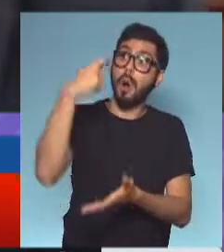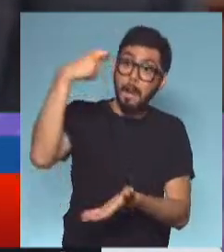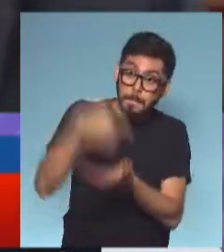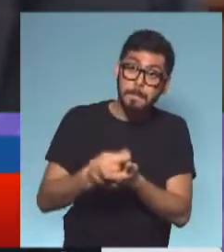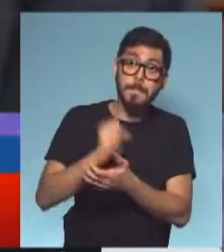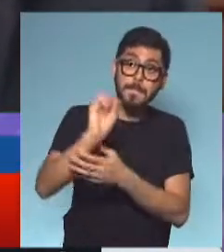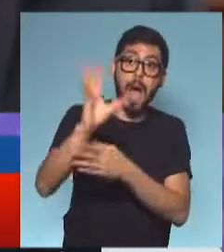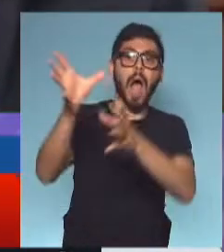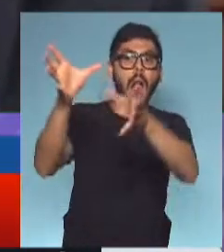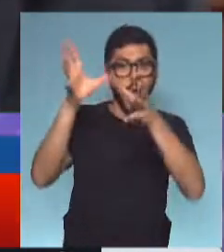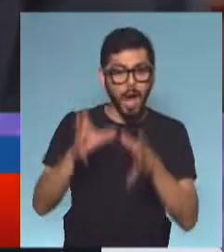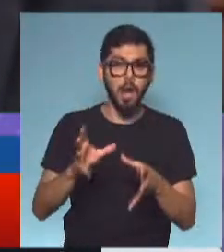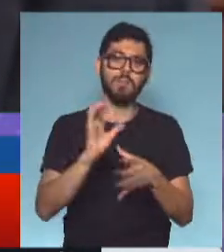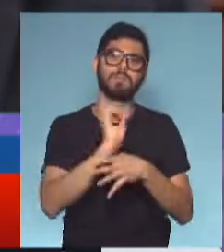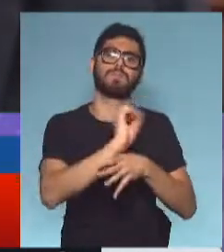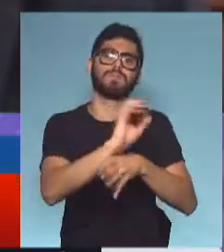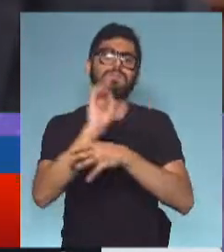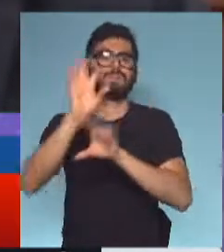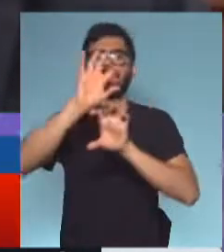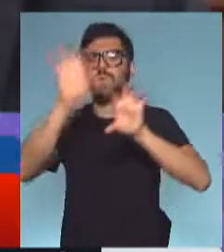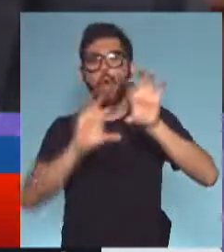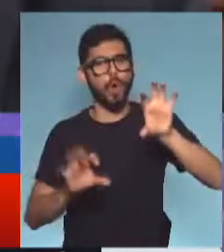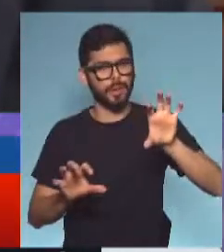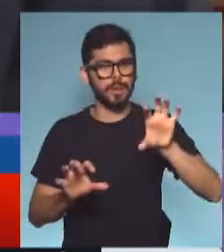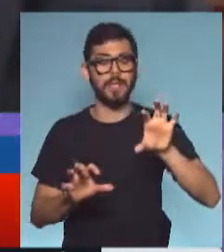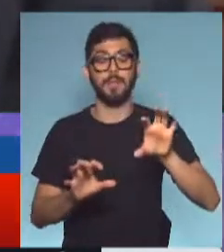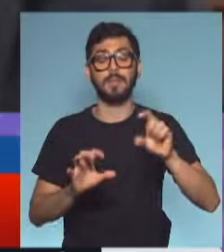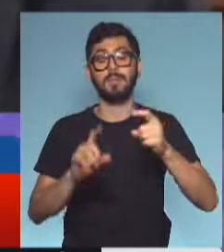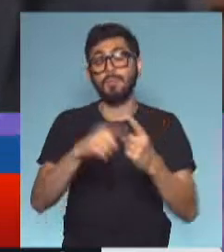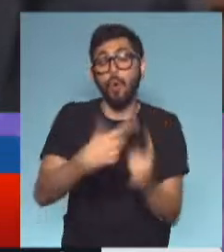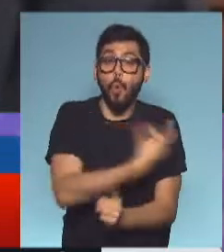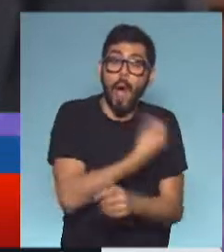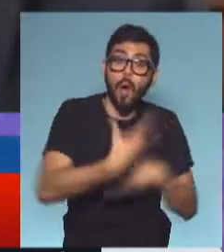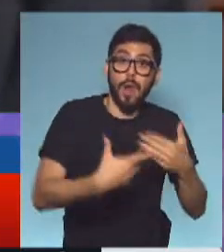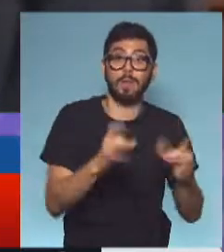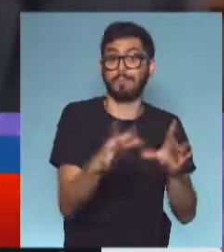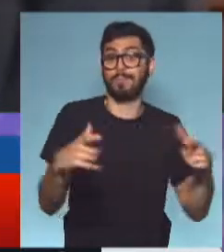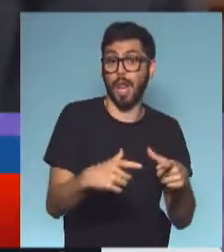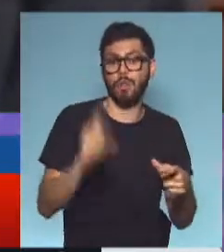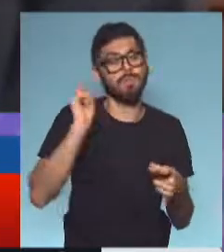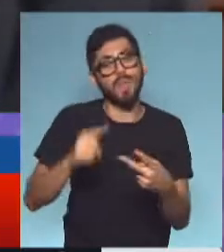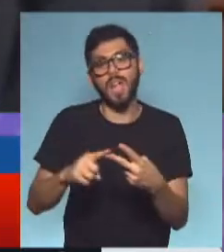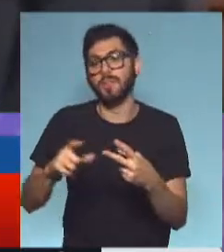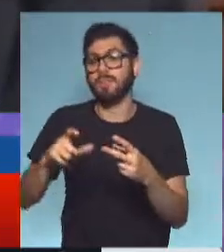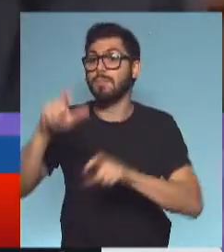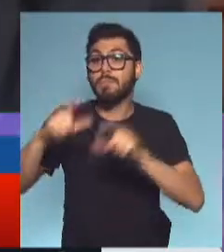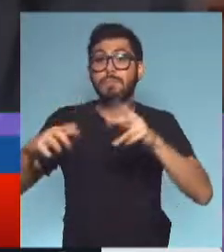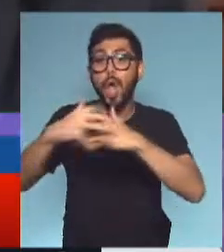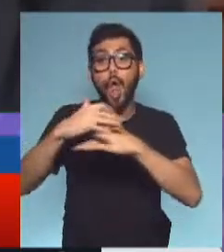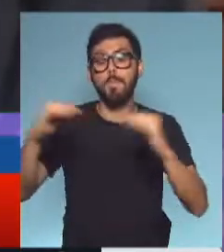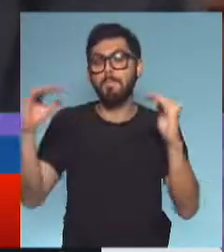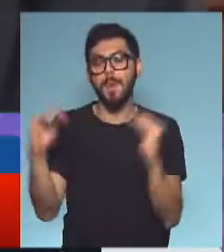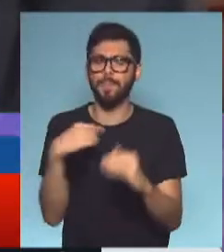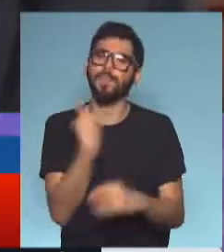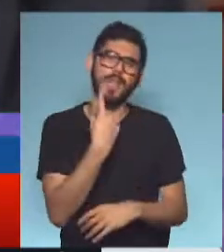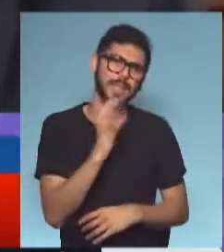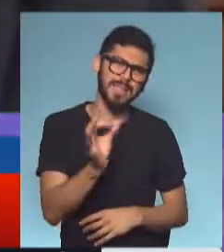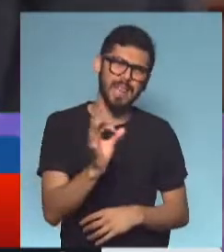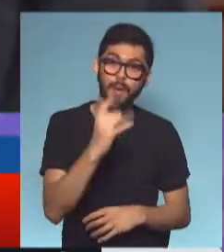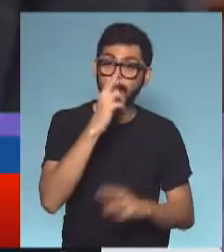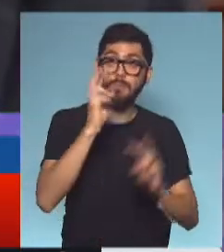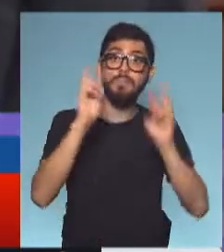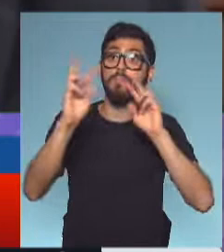las distribuye entre las distintas provincias. Y la otra forma es reducir la circulación. Sabemos, y porque esto lo hemos visto en